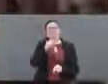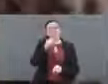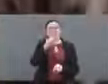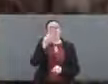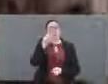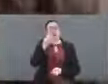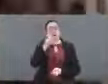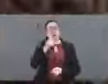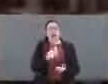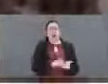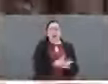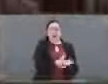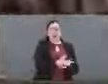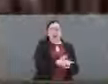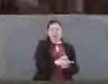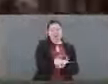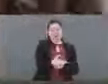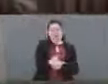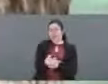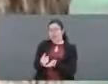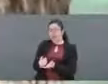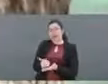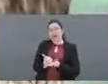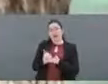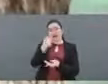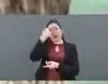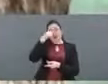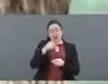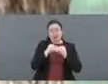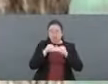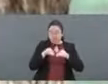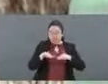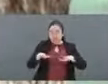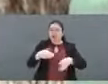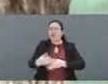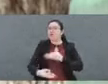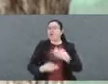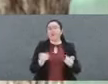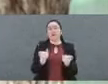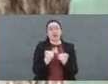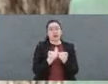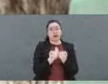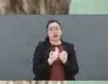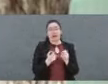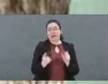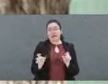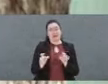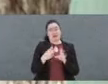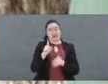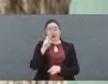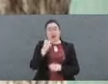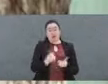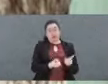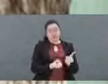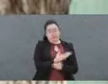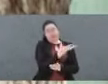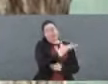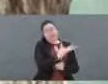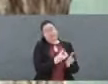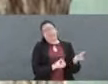Eso nos permite una mejor distribución y nos permite también controlar las fugas para que no haya tanta fuga y se